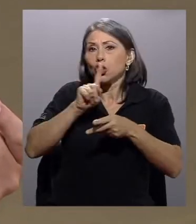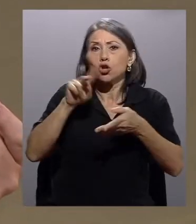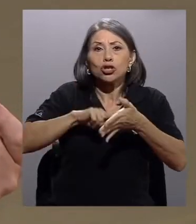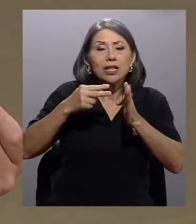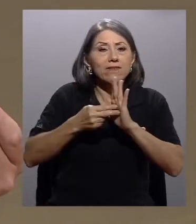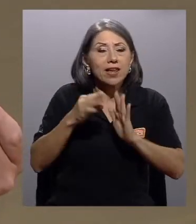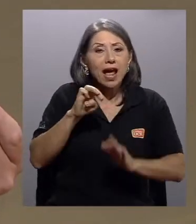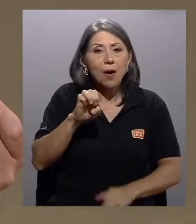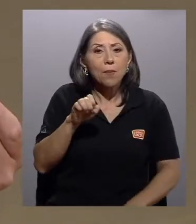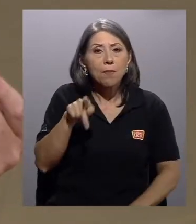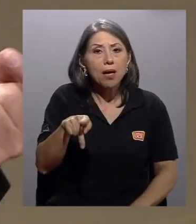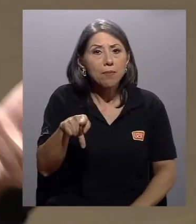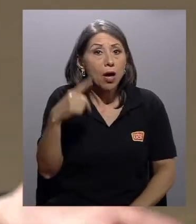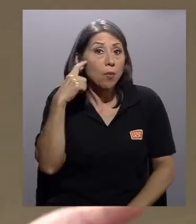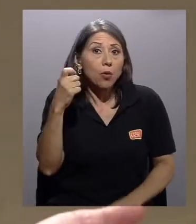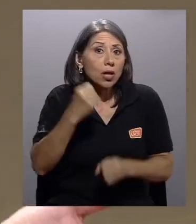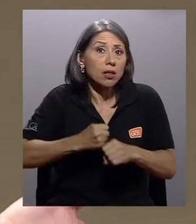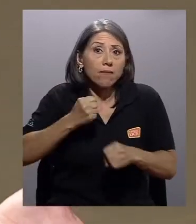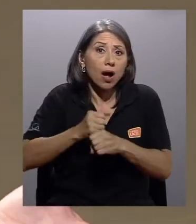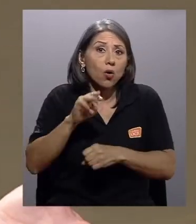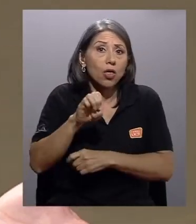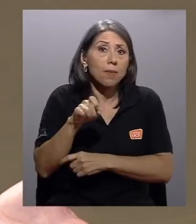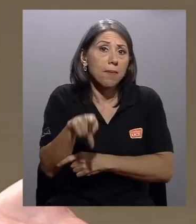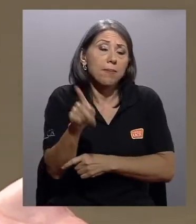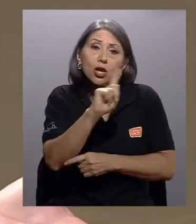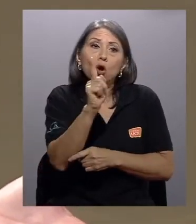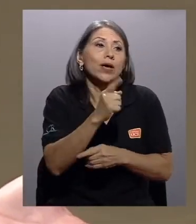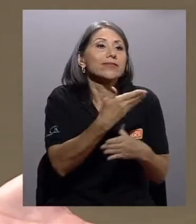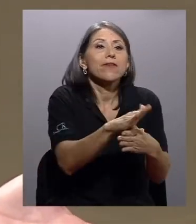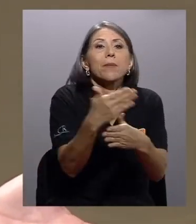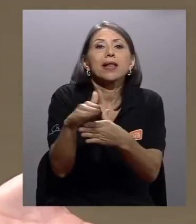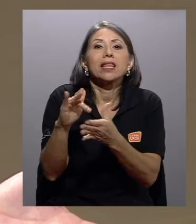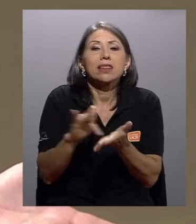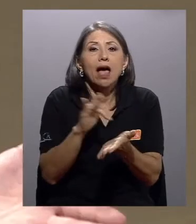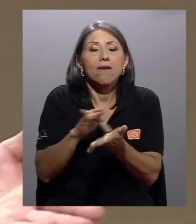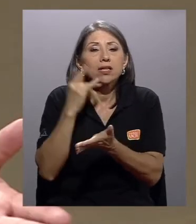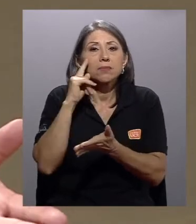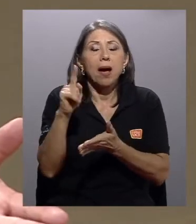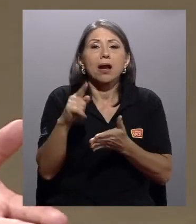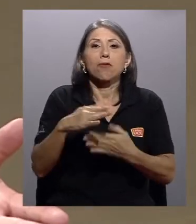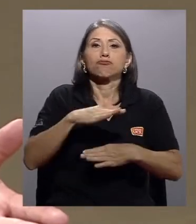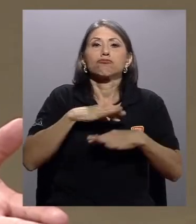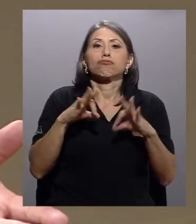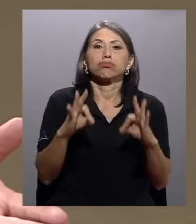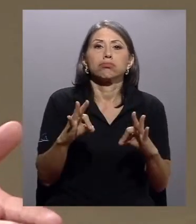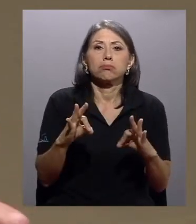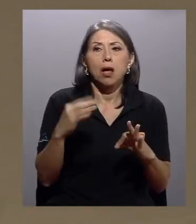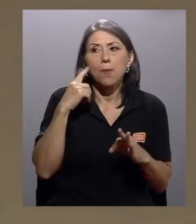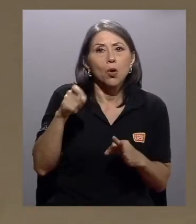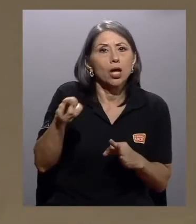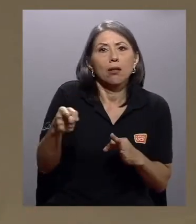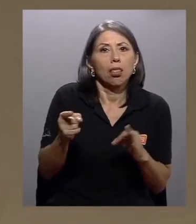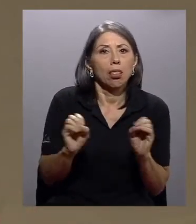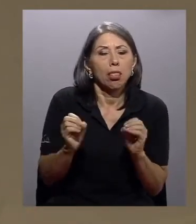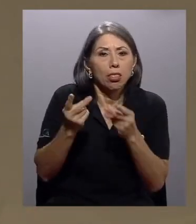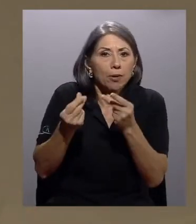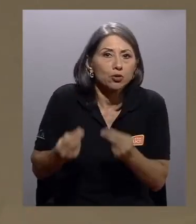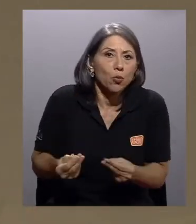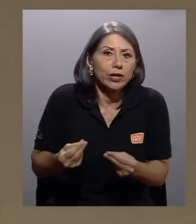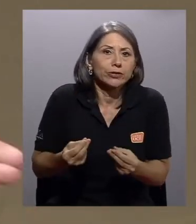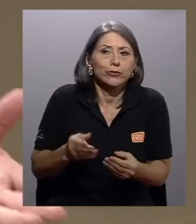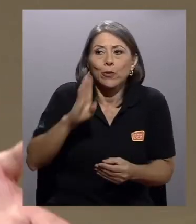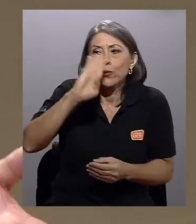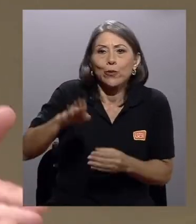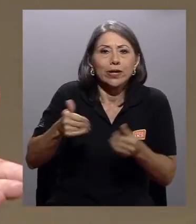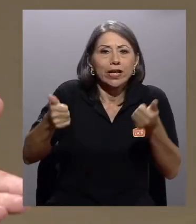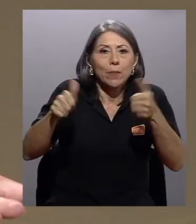gestión, porque la labor del MEP no es ir a repartir tablets para suplir este problema, porque además tampoco tiene el presupuesto o no se le